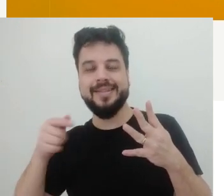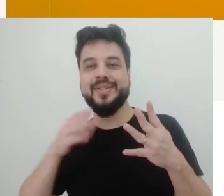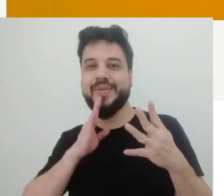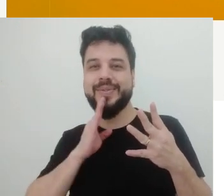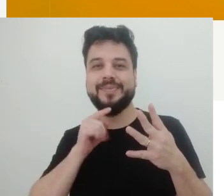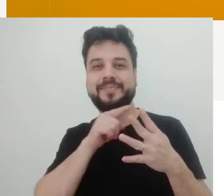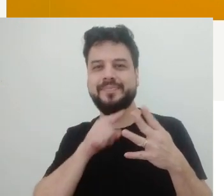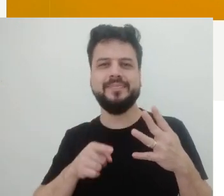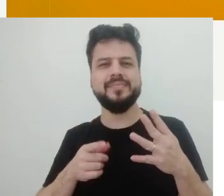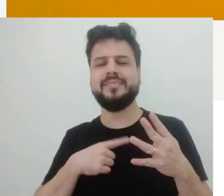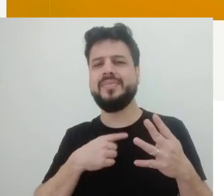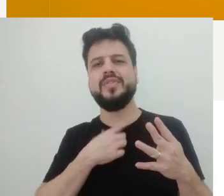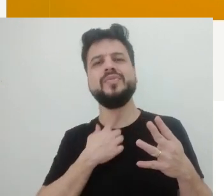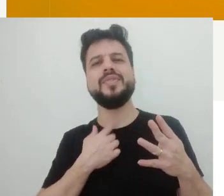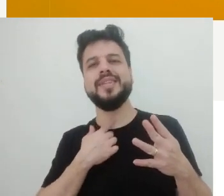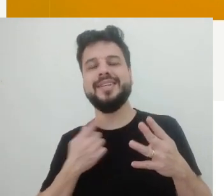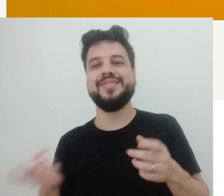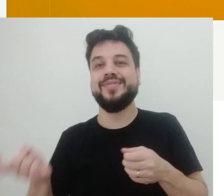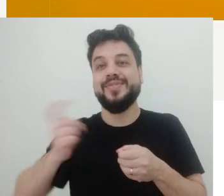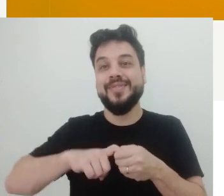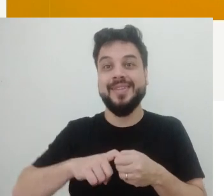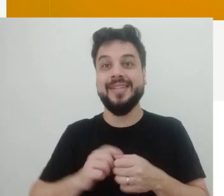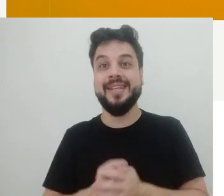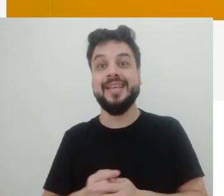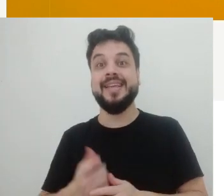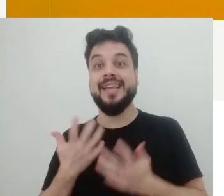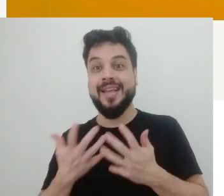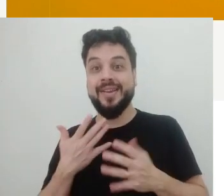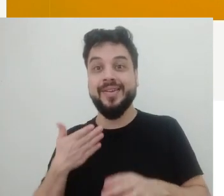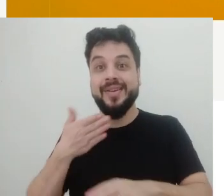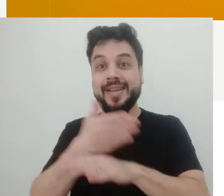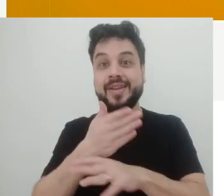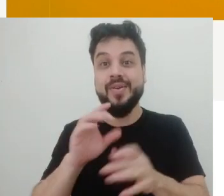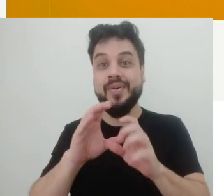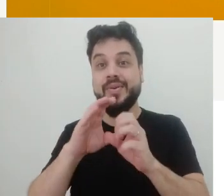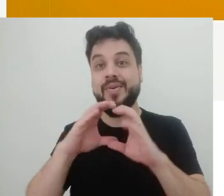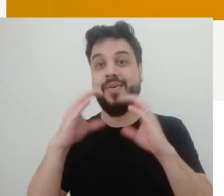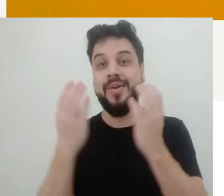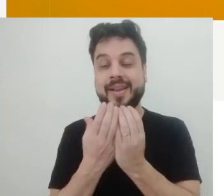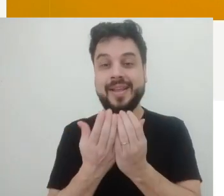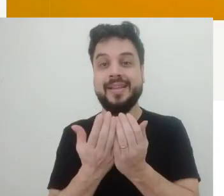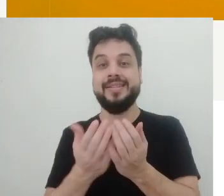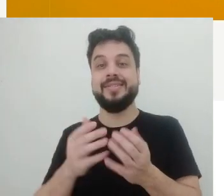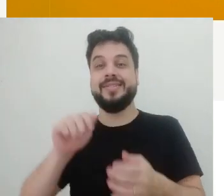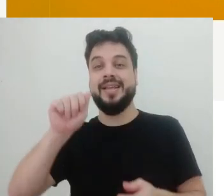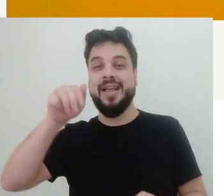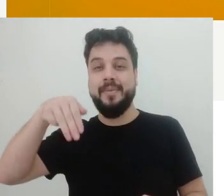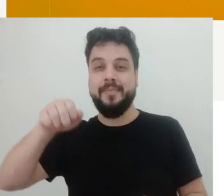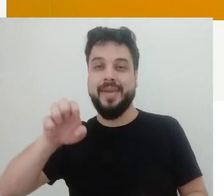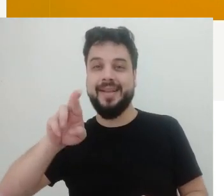Agora, boa noite a todas e todos, brasileiros e de toda a América Latina.